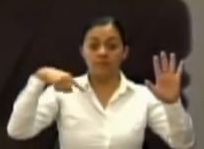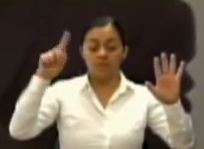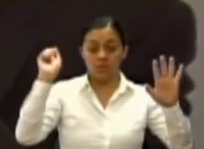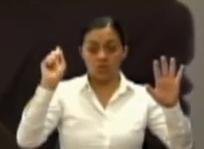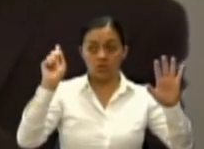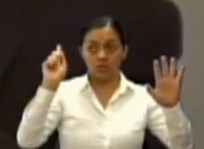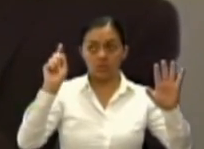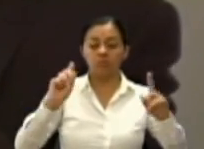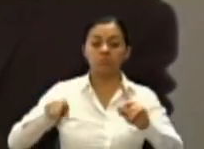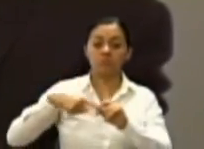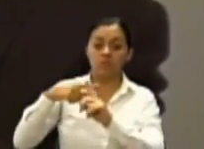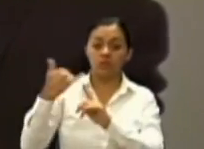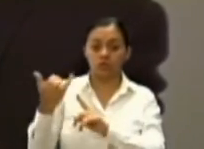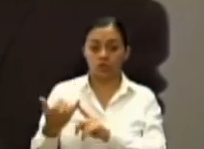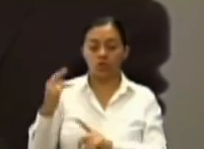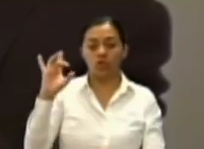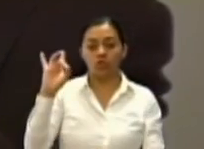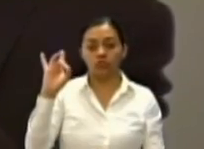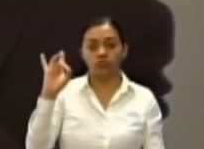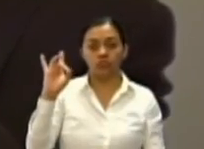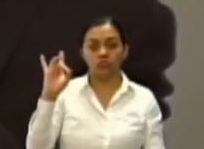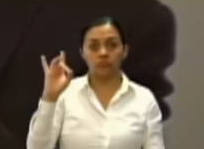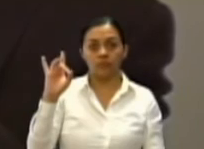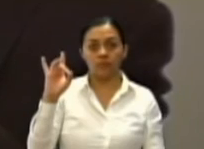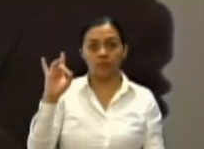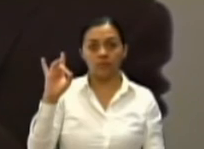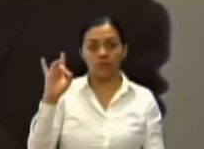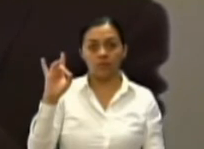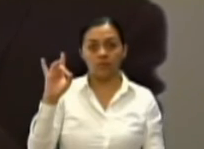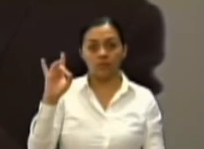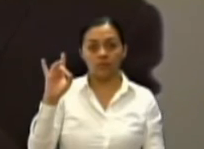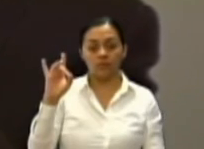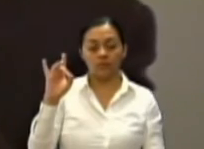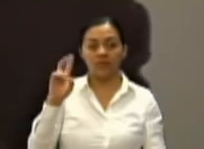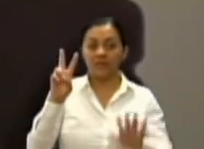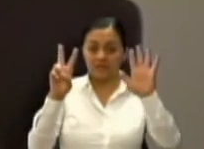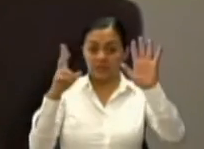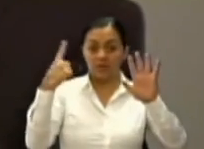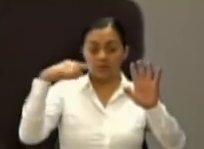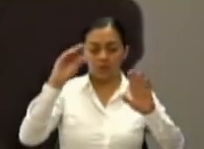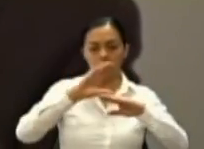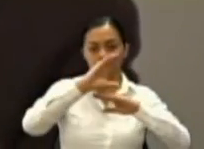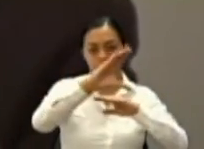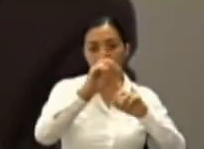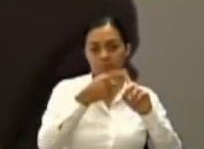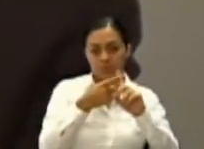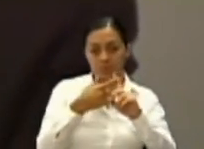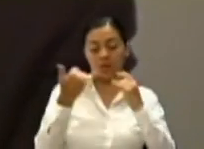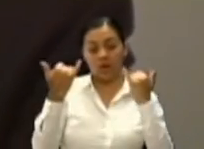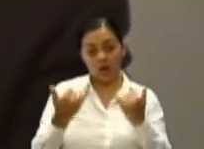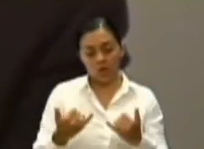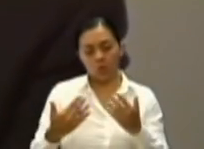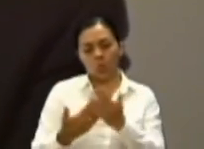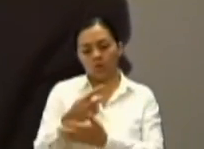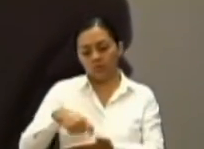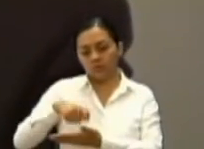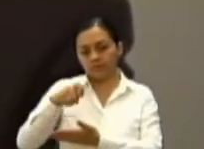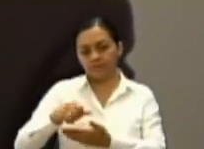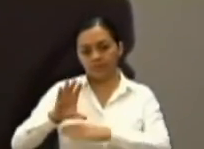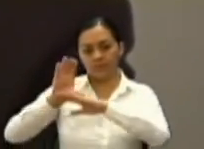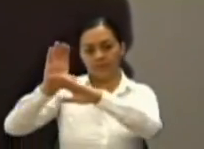7.2 y ocho millones o al revés 72 millones ustedes bien es así debería la